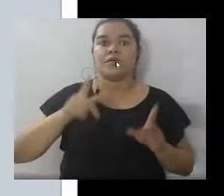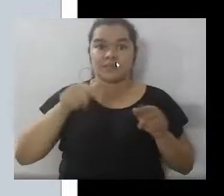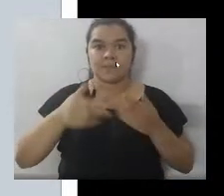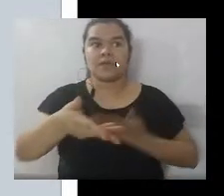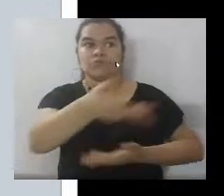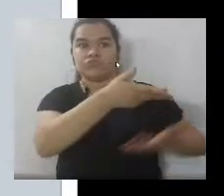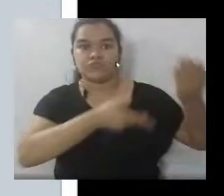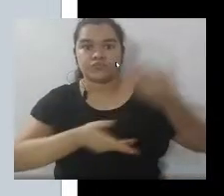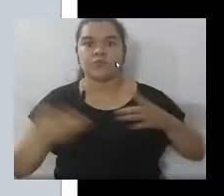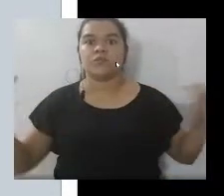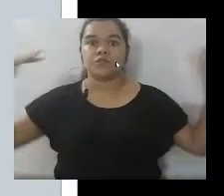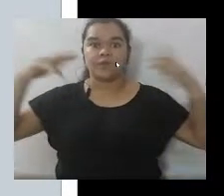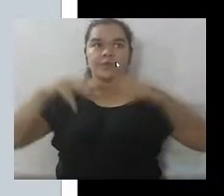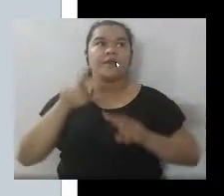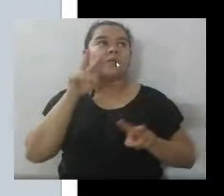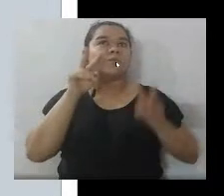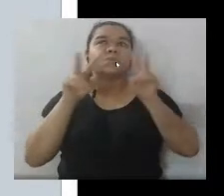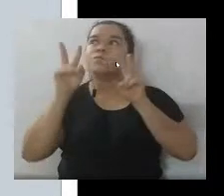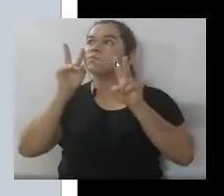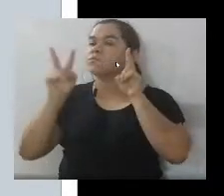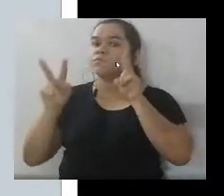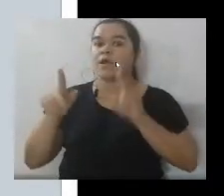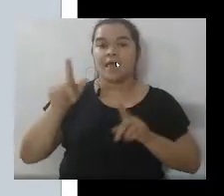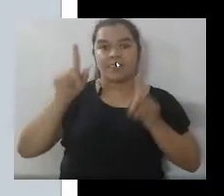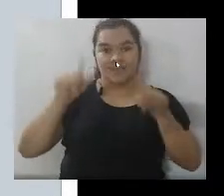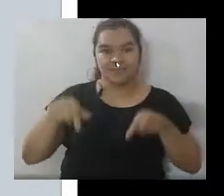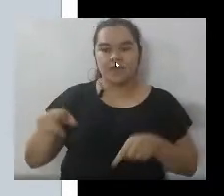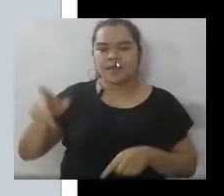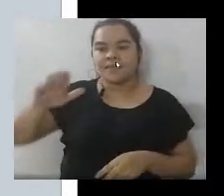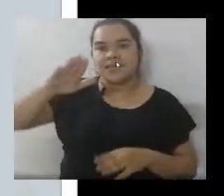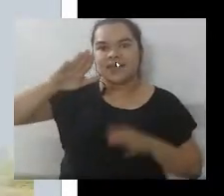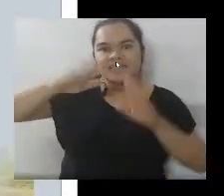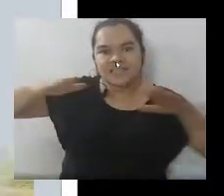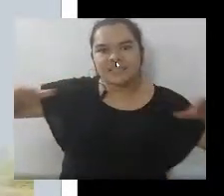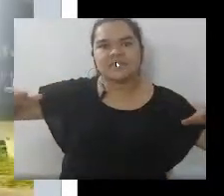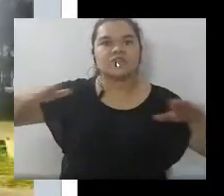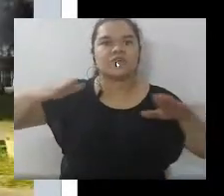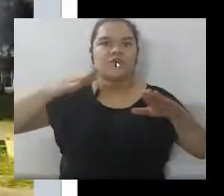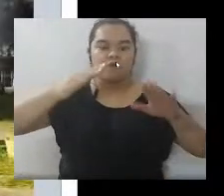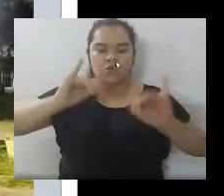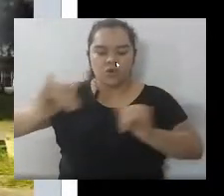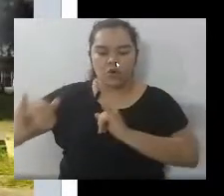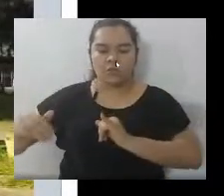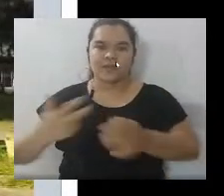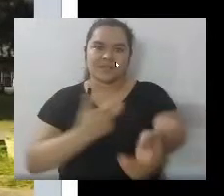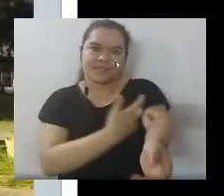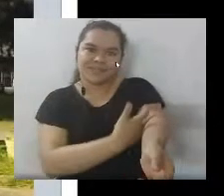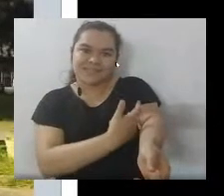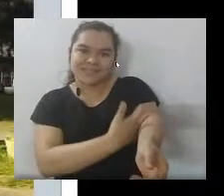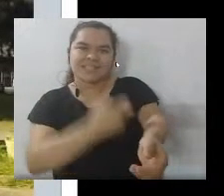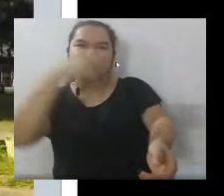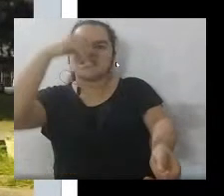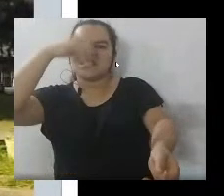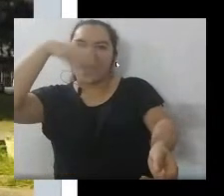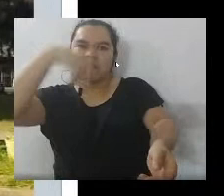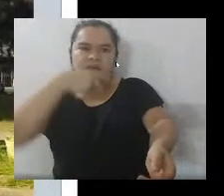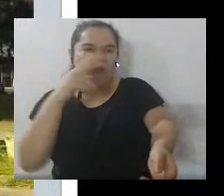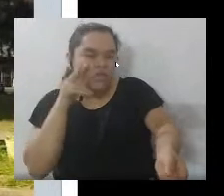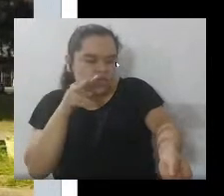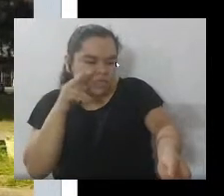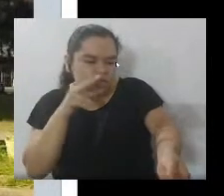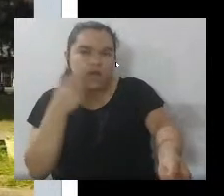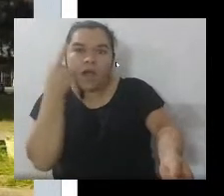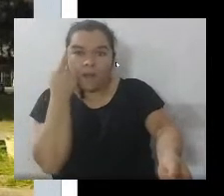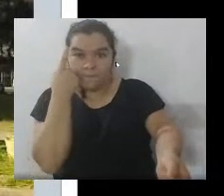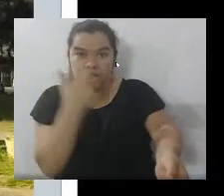extensión que se hacen con eso, los chicos que aprenden a sacarse sangre entre ellos. Y la verdad que